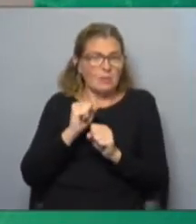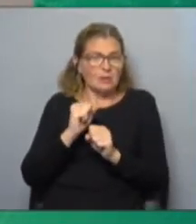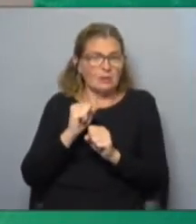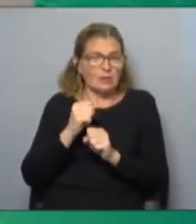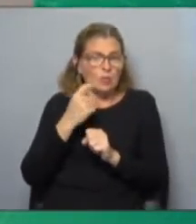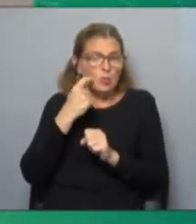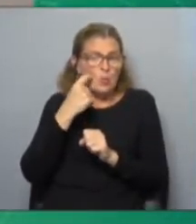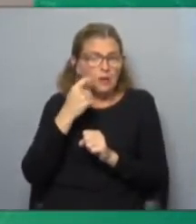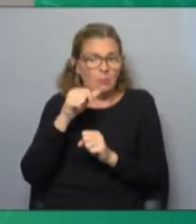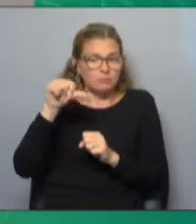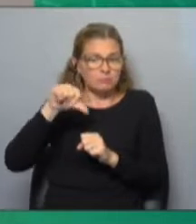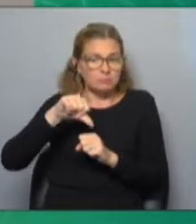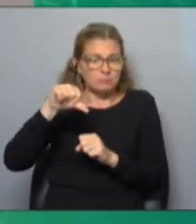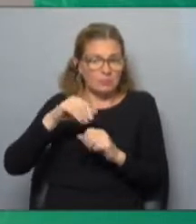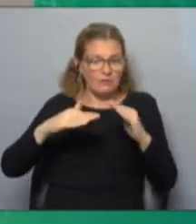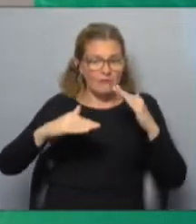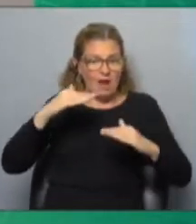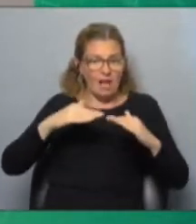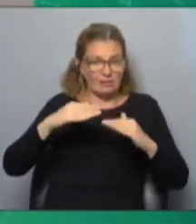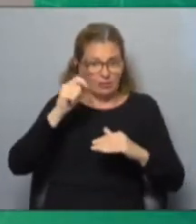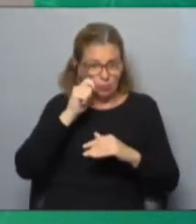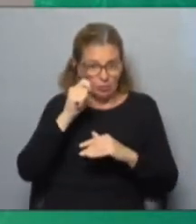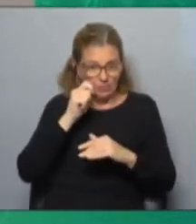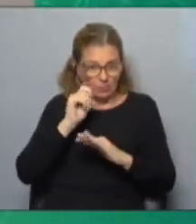un saldo negativo la balanza del turismo.